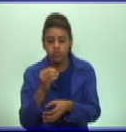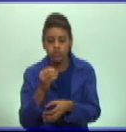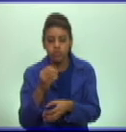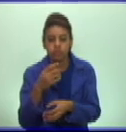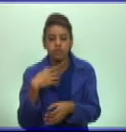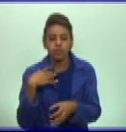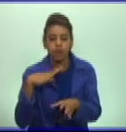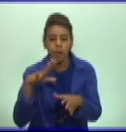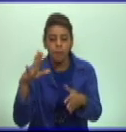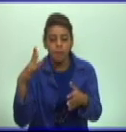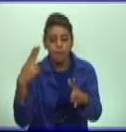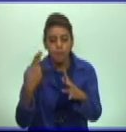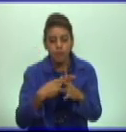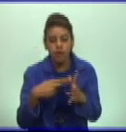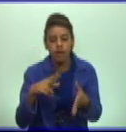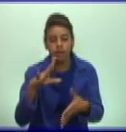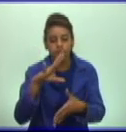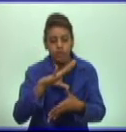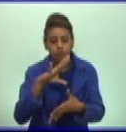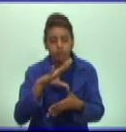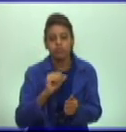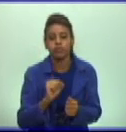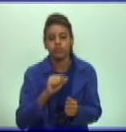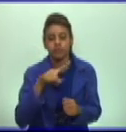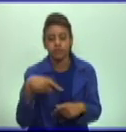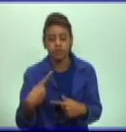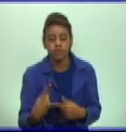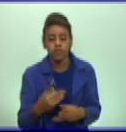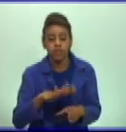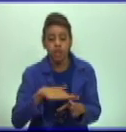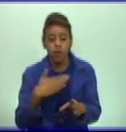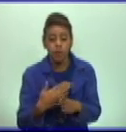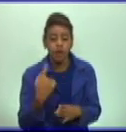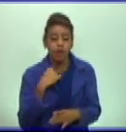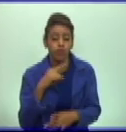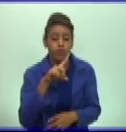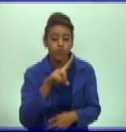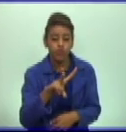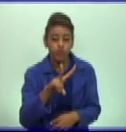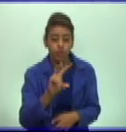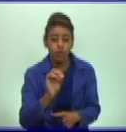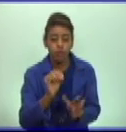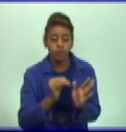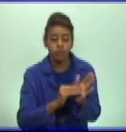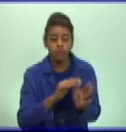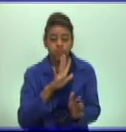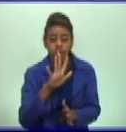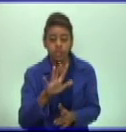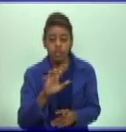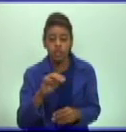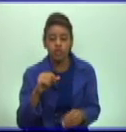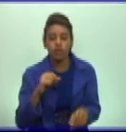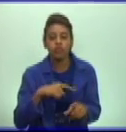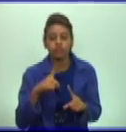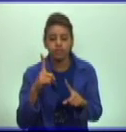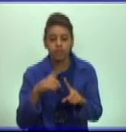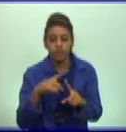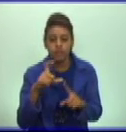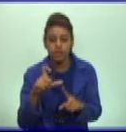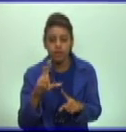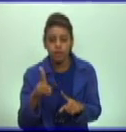se incorpora en el 2005 el Tratado Comercio de los Pueblos, TCP, lo que todos conocemos